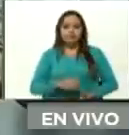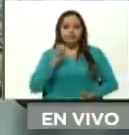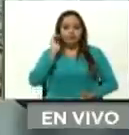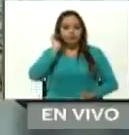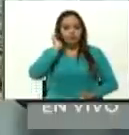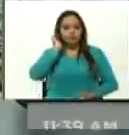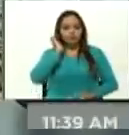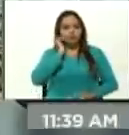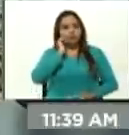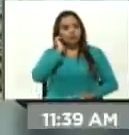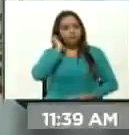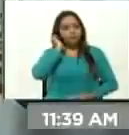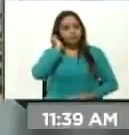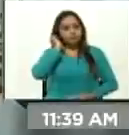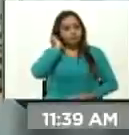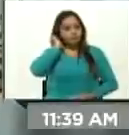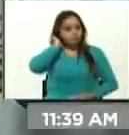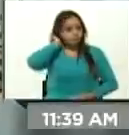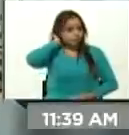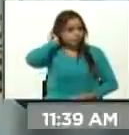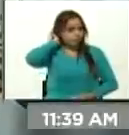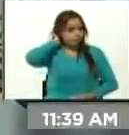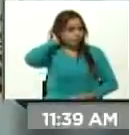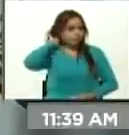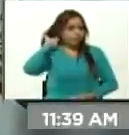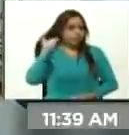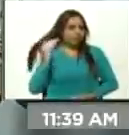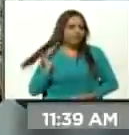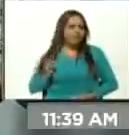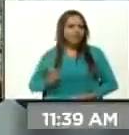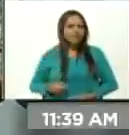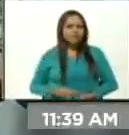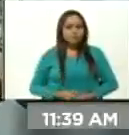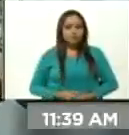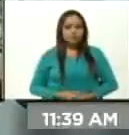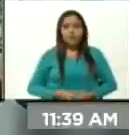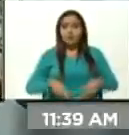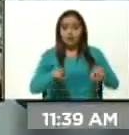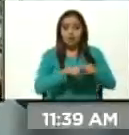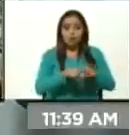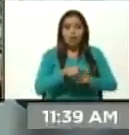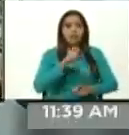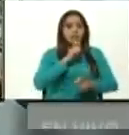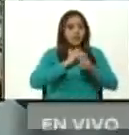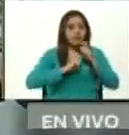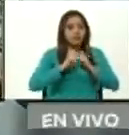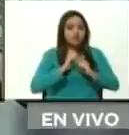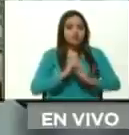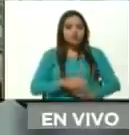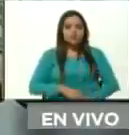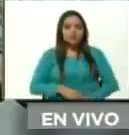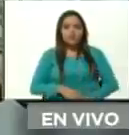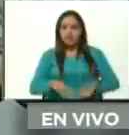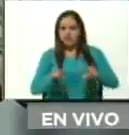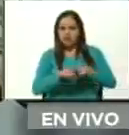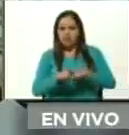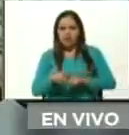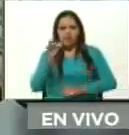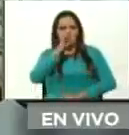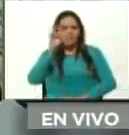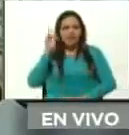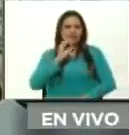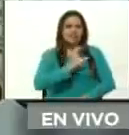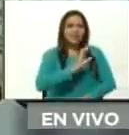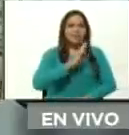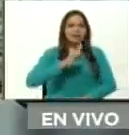Pero a pesar de estas diferencias, y es lo que quiero destacar como válido, con la Fiscalía de la CPI, este